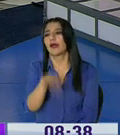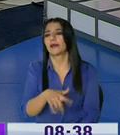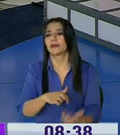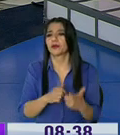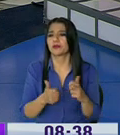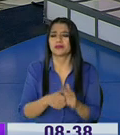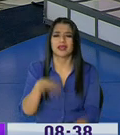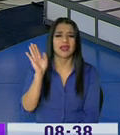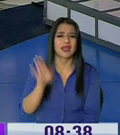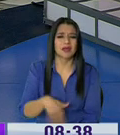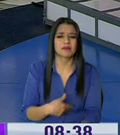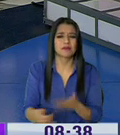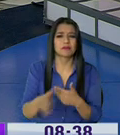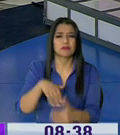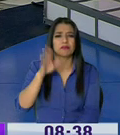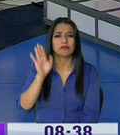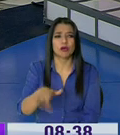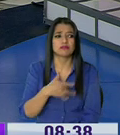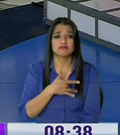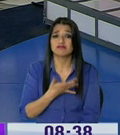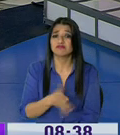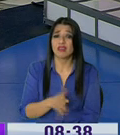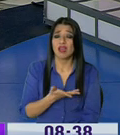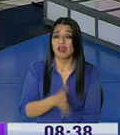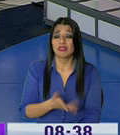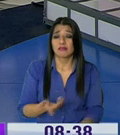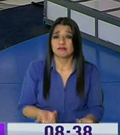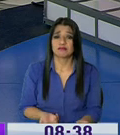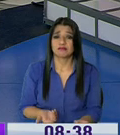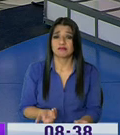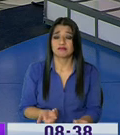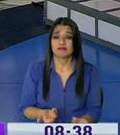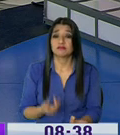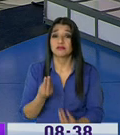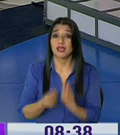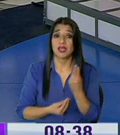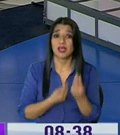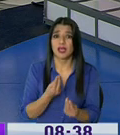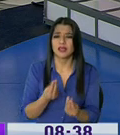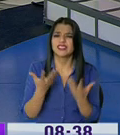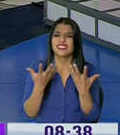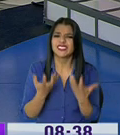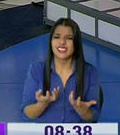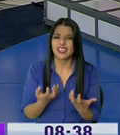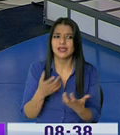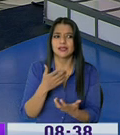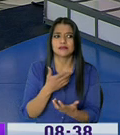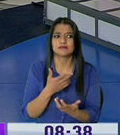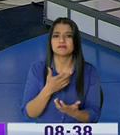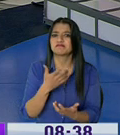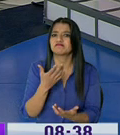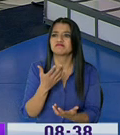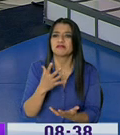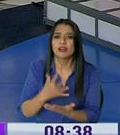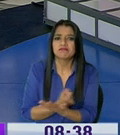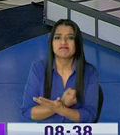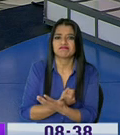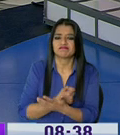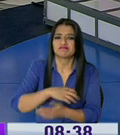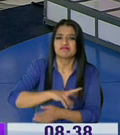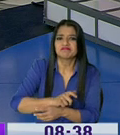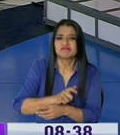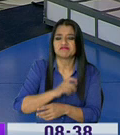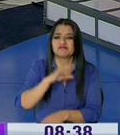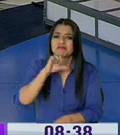cómo hay gente que es no doliente, que es gente que está buscando la perversidad dentro de lo negro y que intenta crear